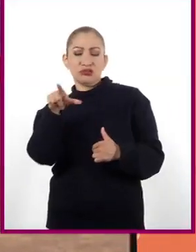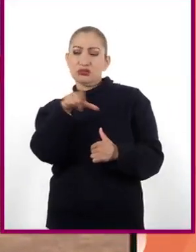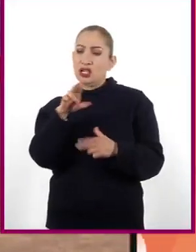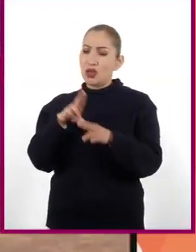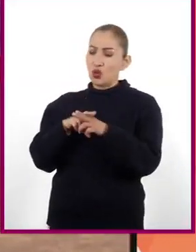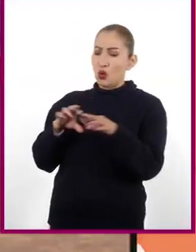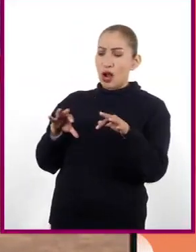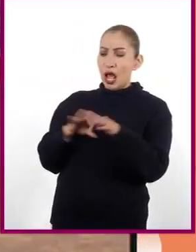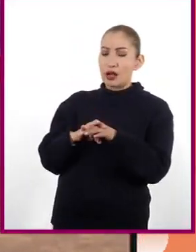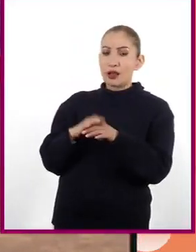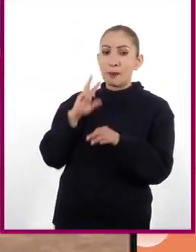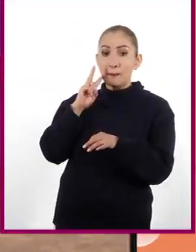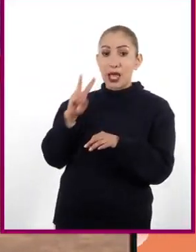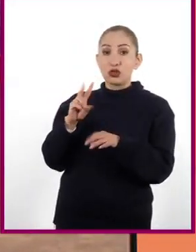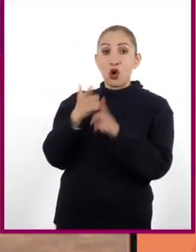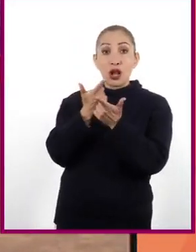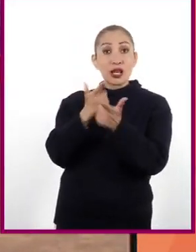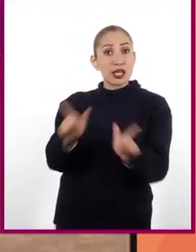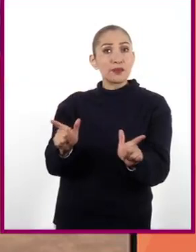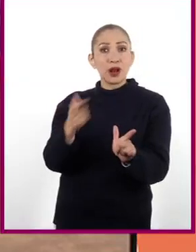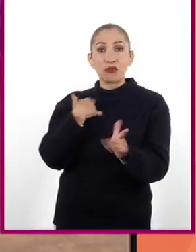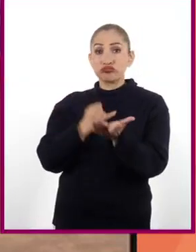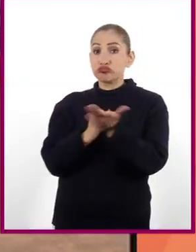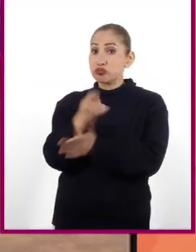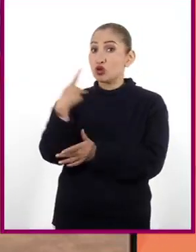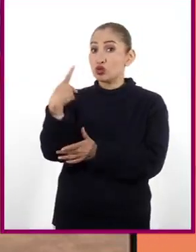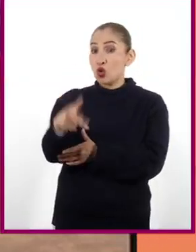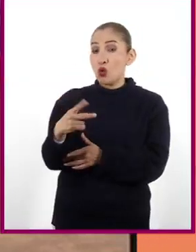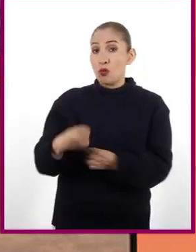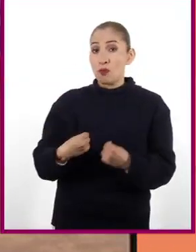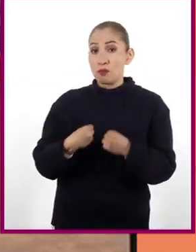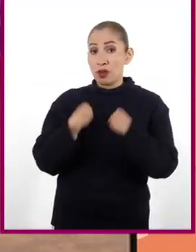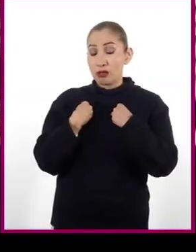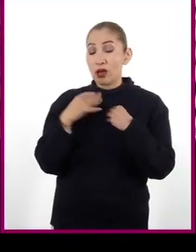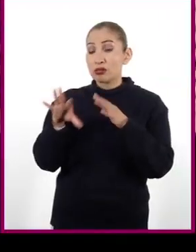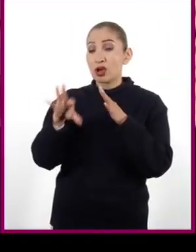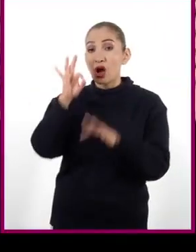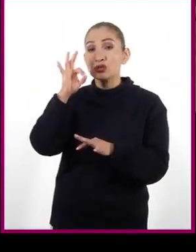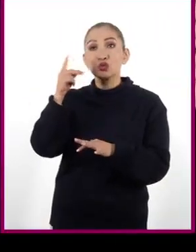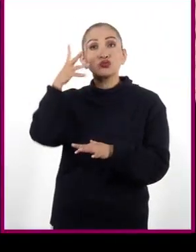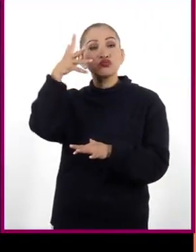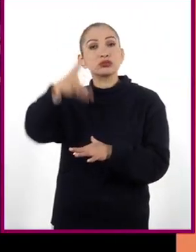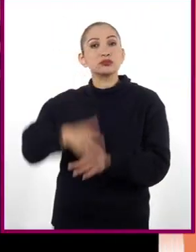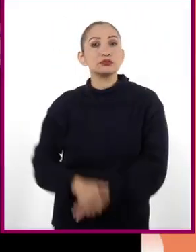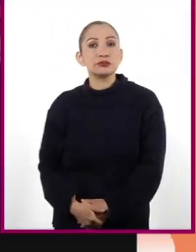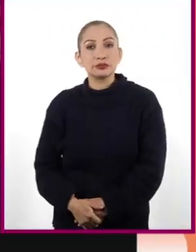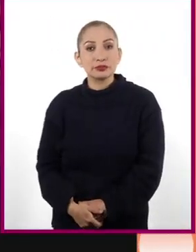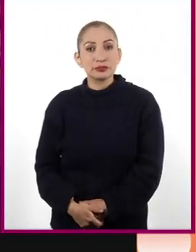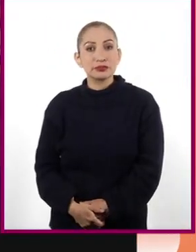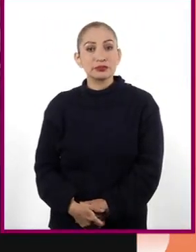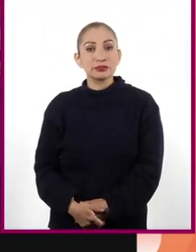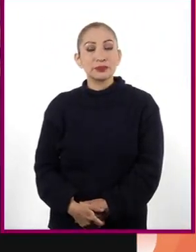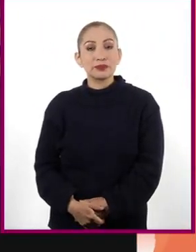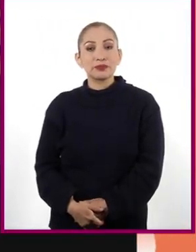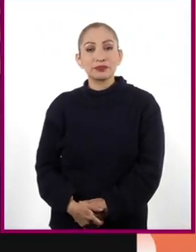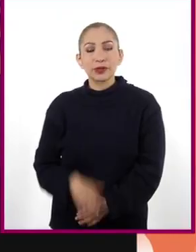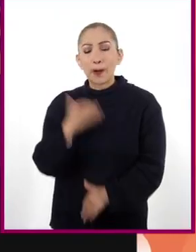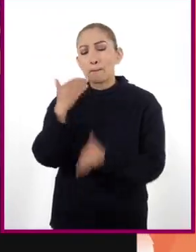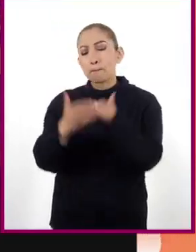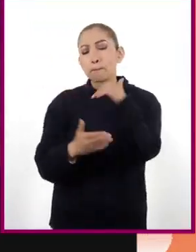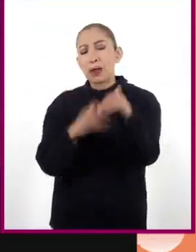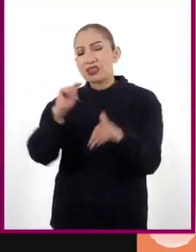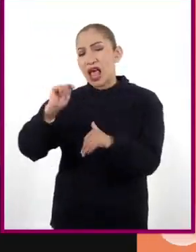naturaleza, considerándolo libre de decidir su conducta y de elegir su destino. El